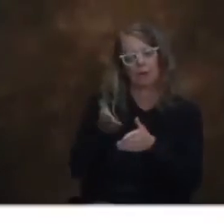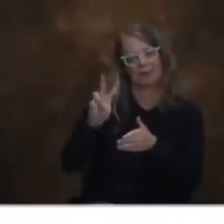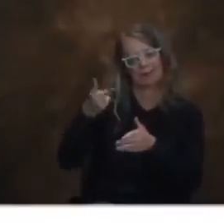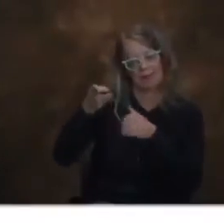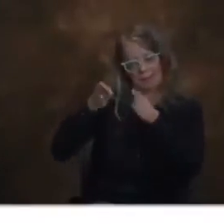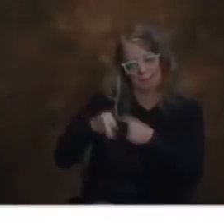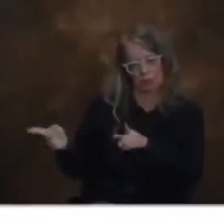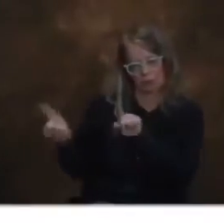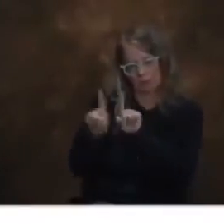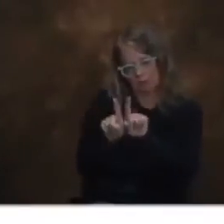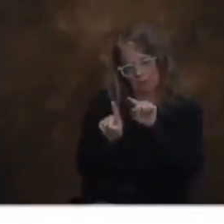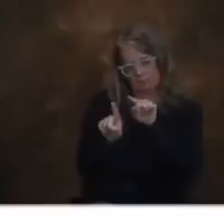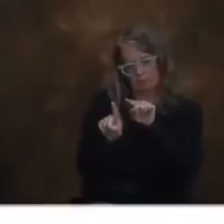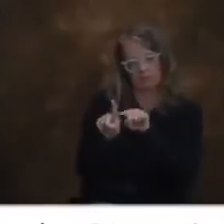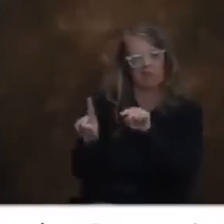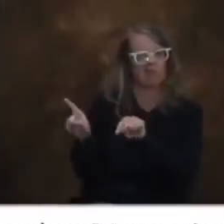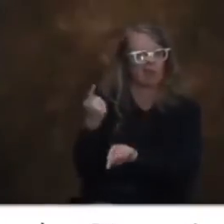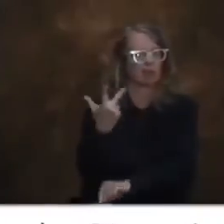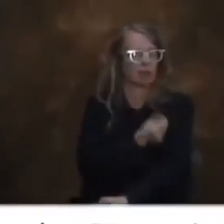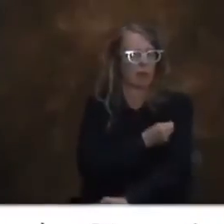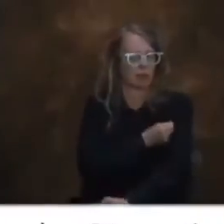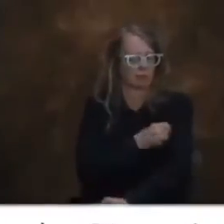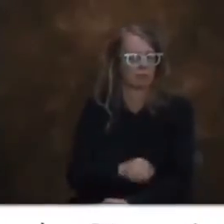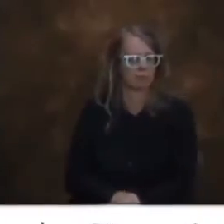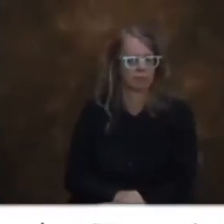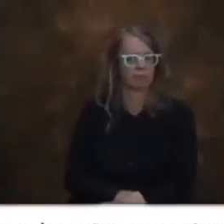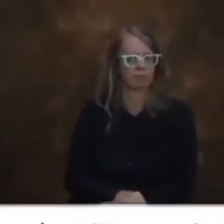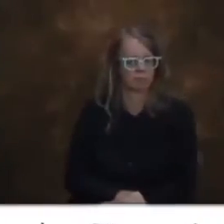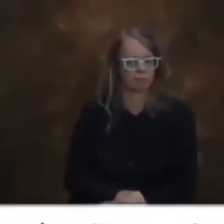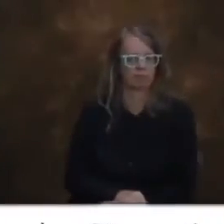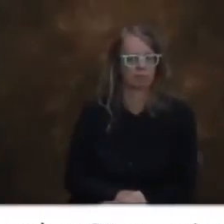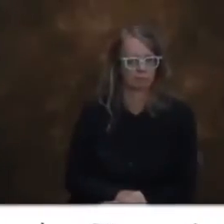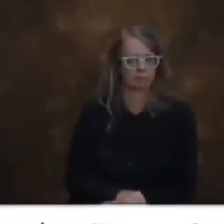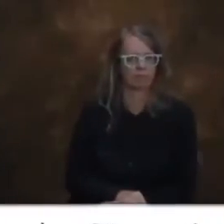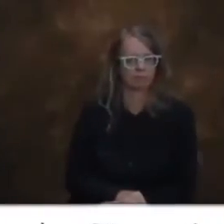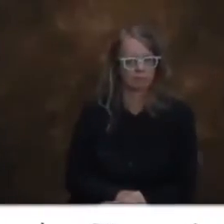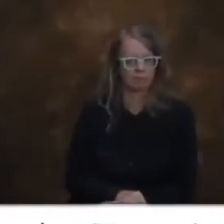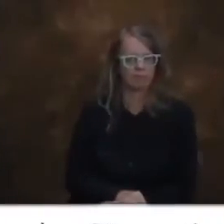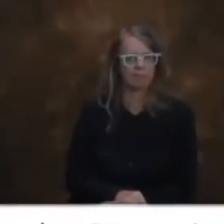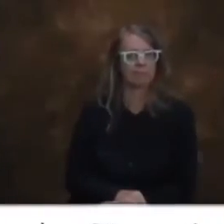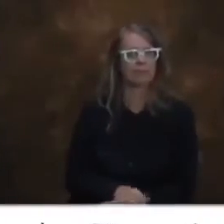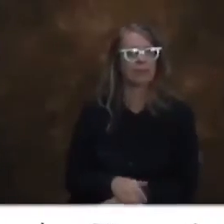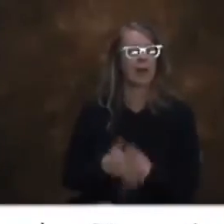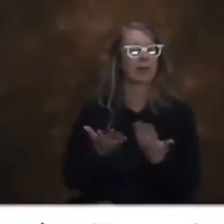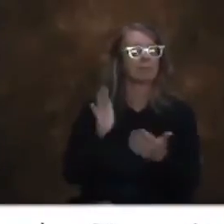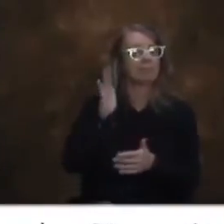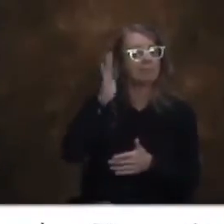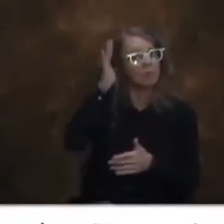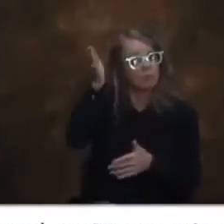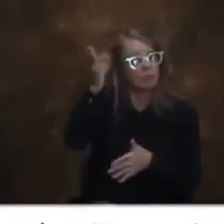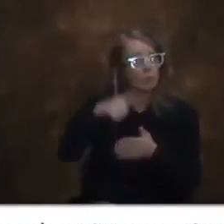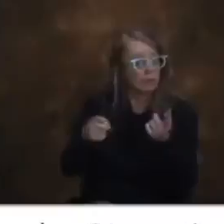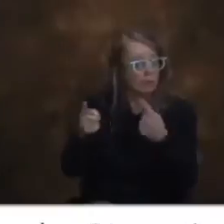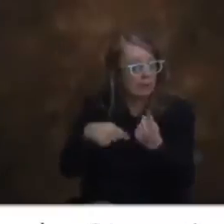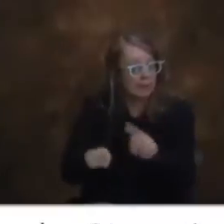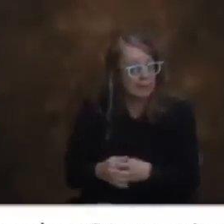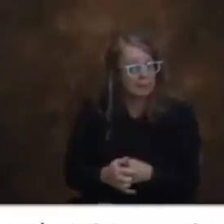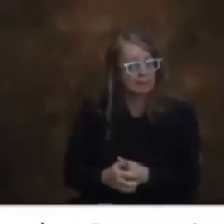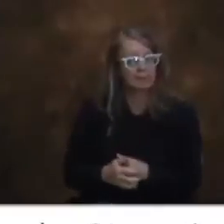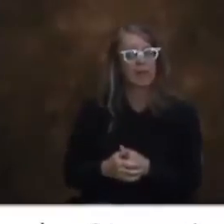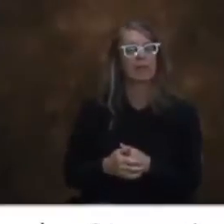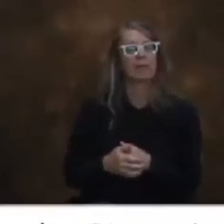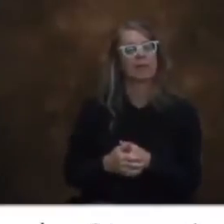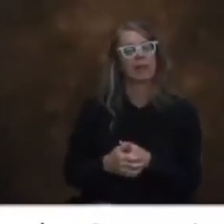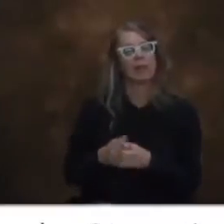poniéndose la primera dosis o que se va a poner la primera dosis así que que queda y siguientes pasos